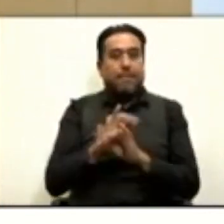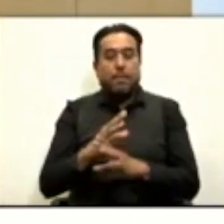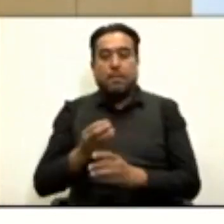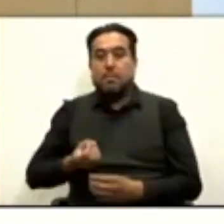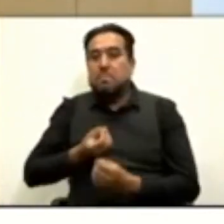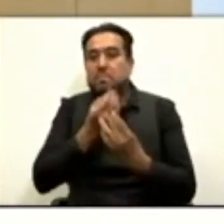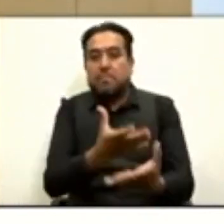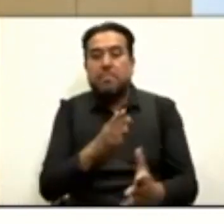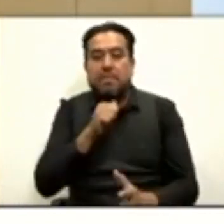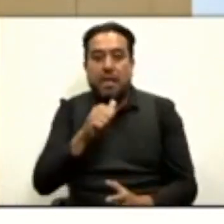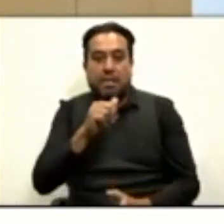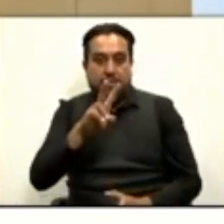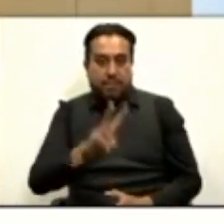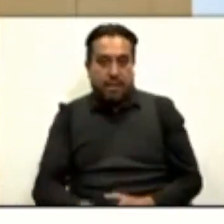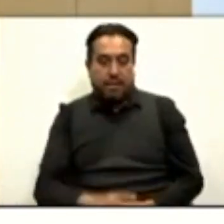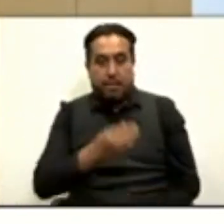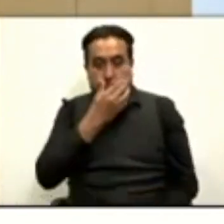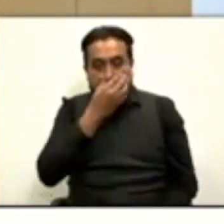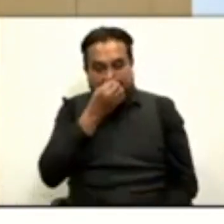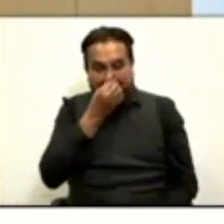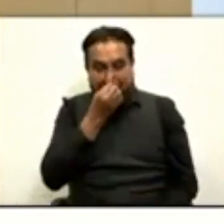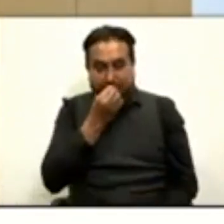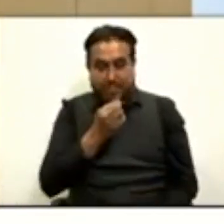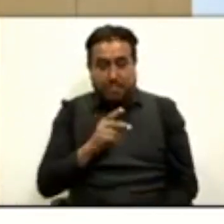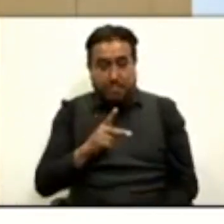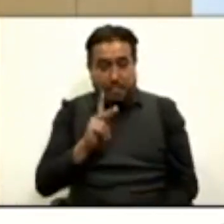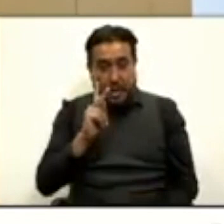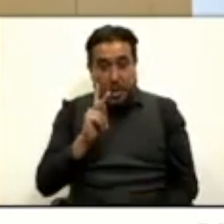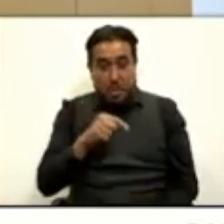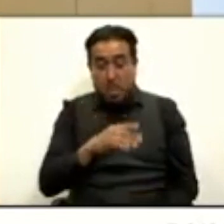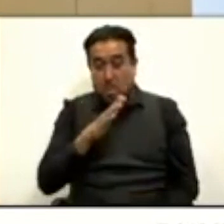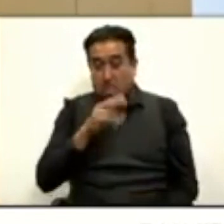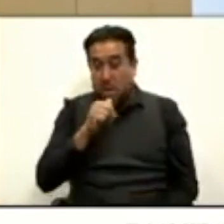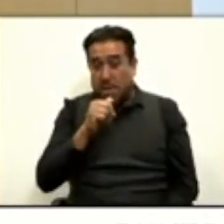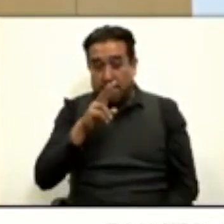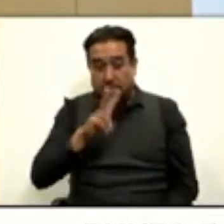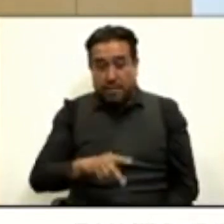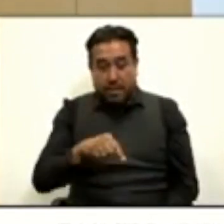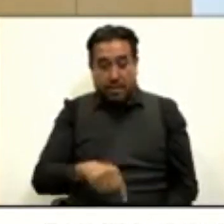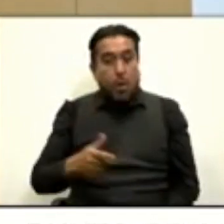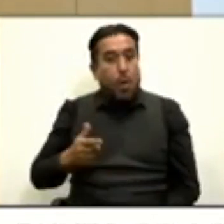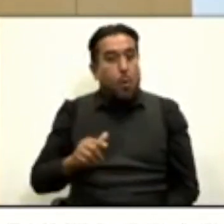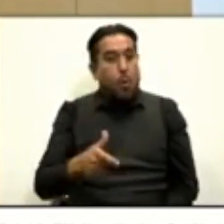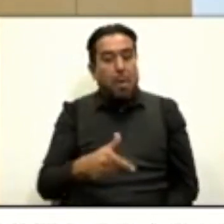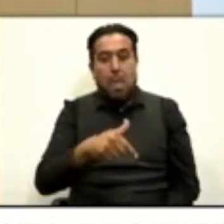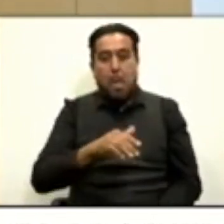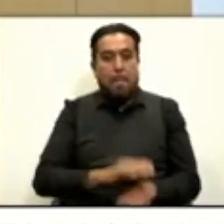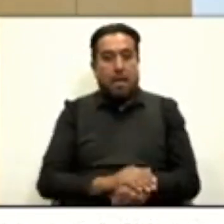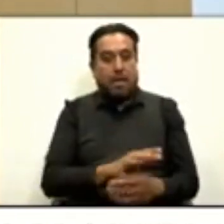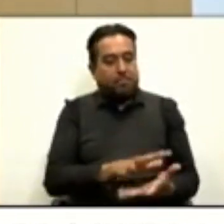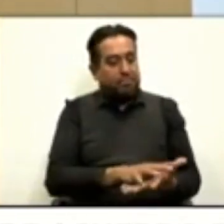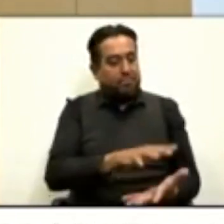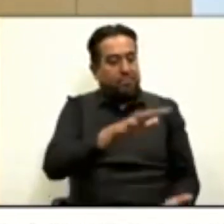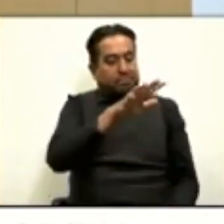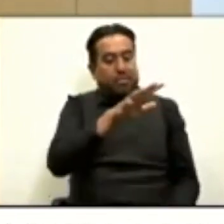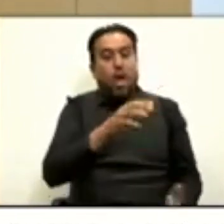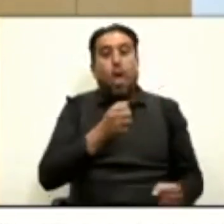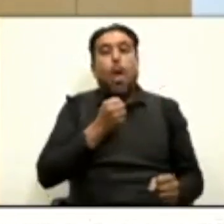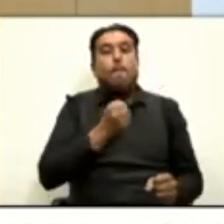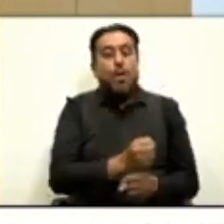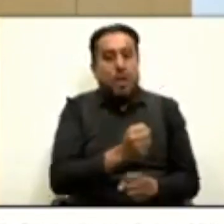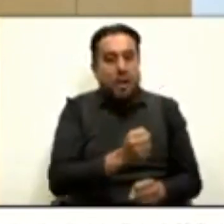veraz pero las realidades inocultables en guanajuato sigue prevaleciendo la violencia la inseguridad